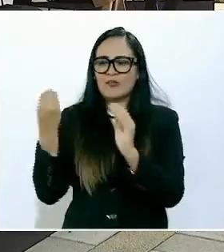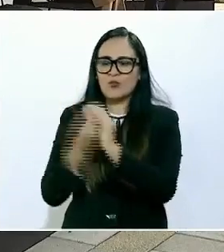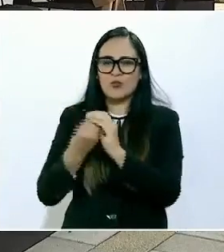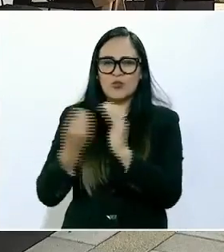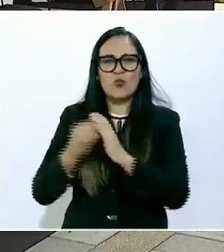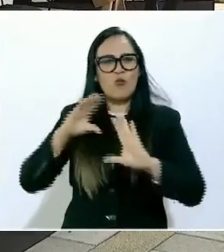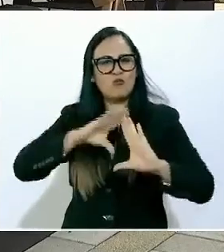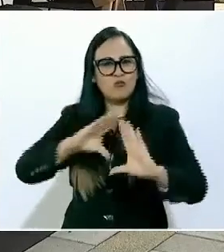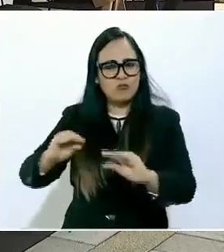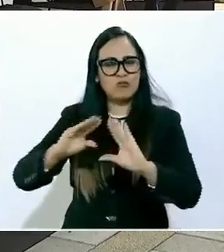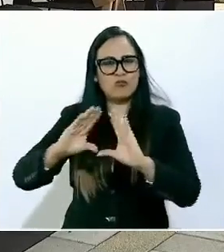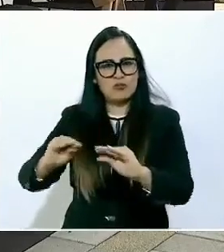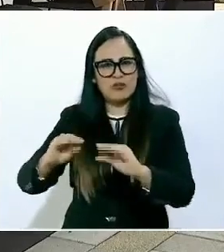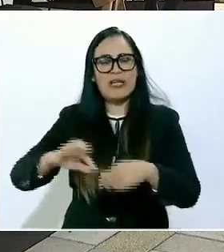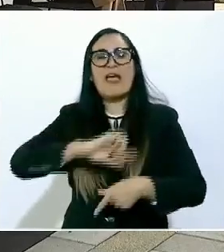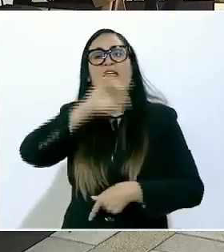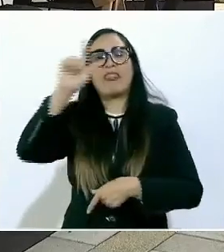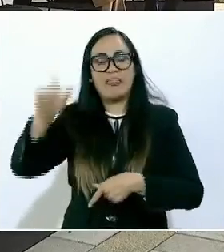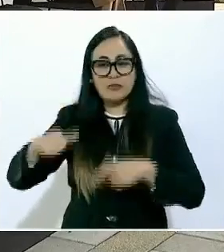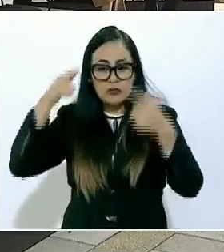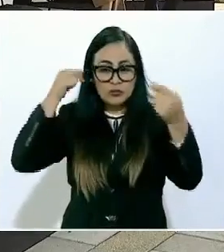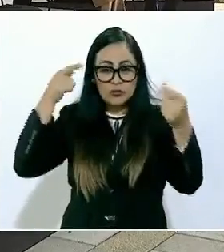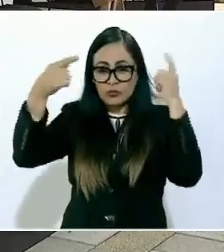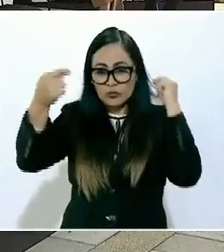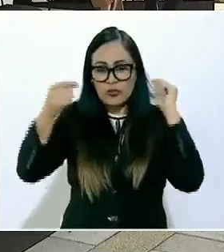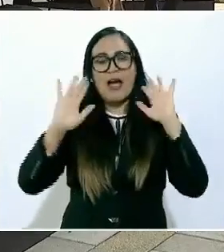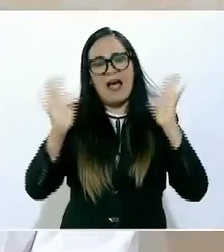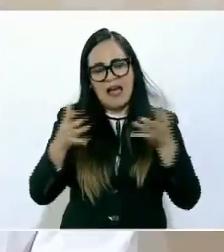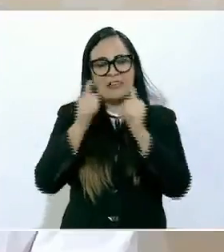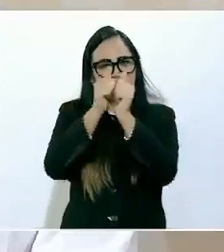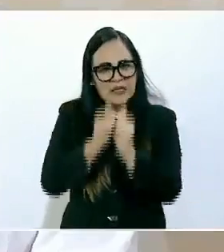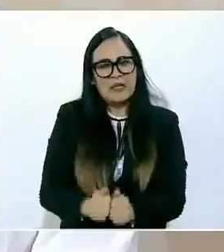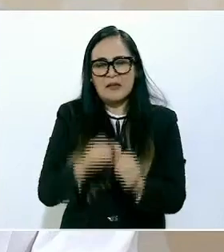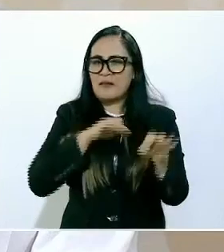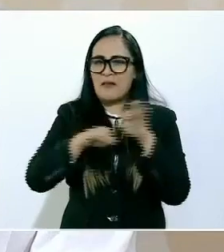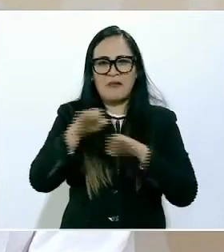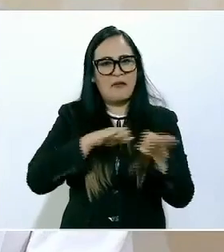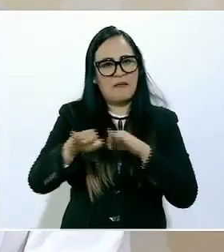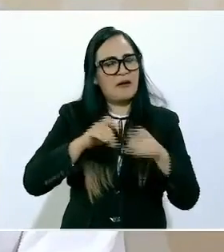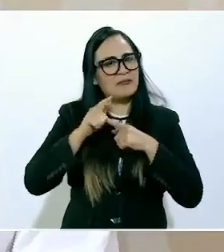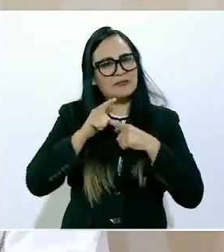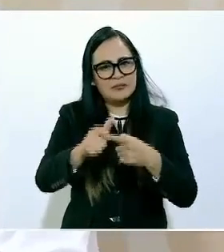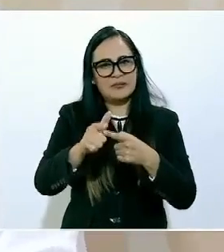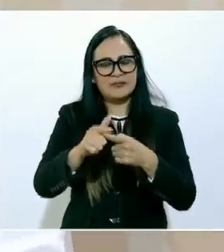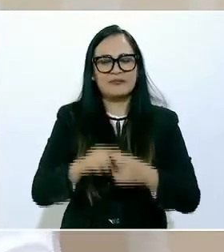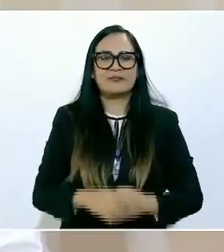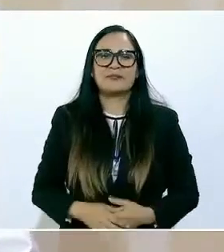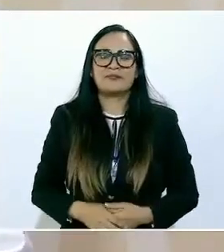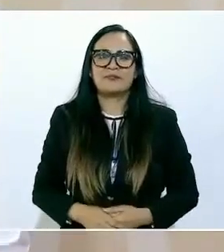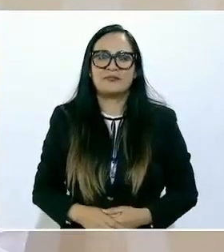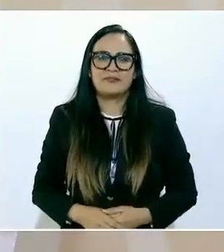capacita, terminan quedándose a trabajar. Esto es